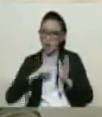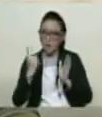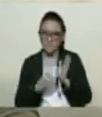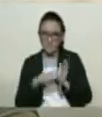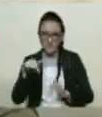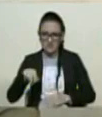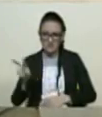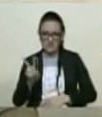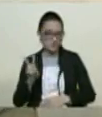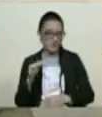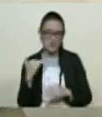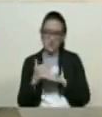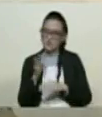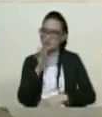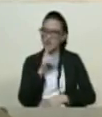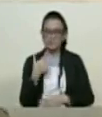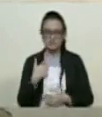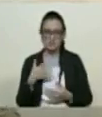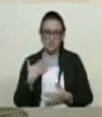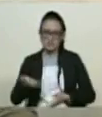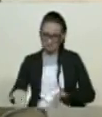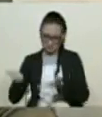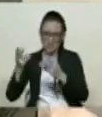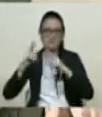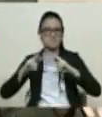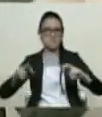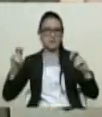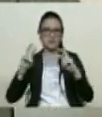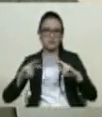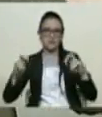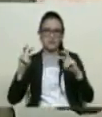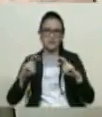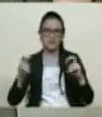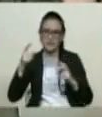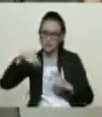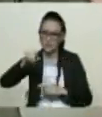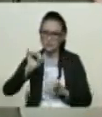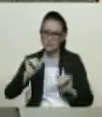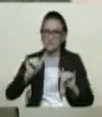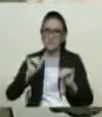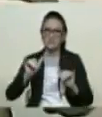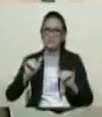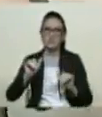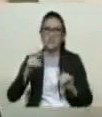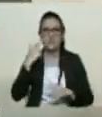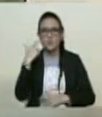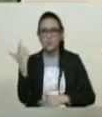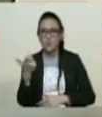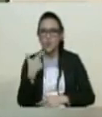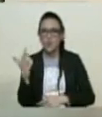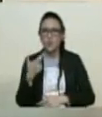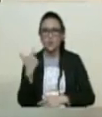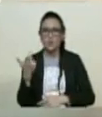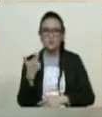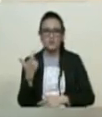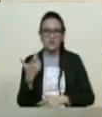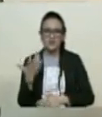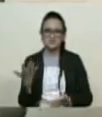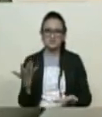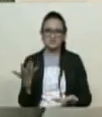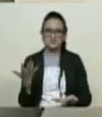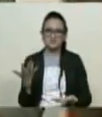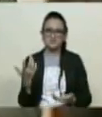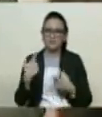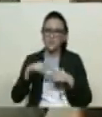hace. Ninguno. Lo pueden investigar también, lo pueden ver, eso es analizable, eso es buscable, eso es... Lo